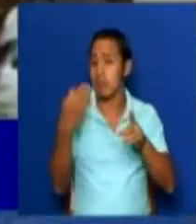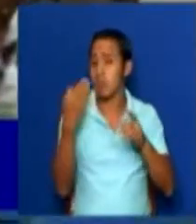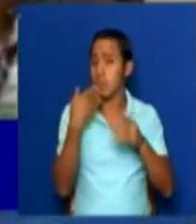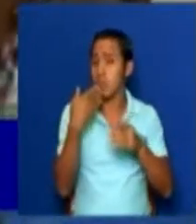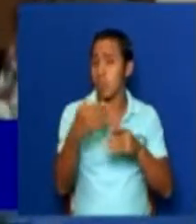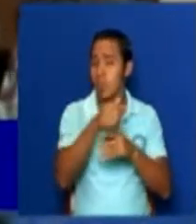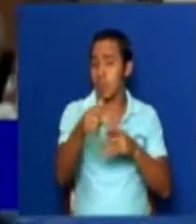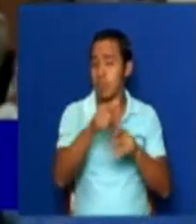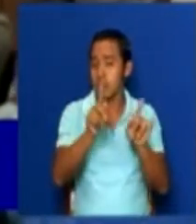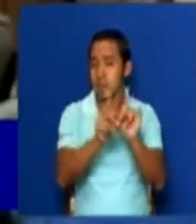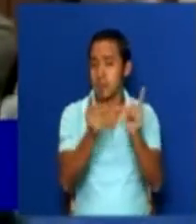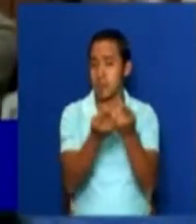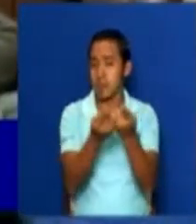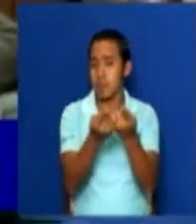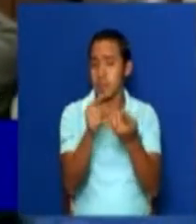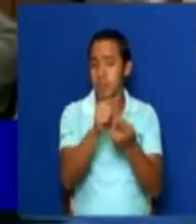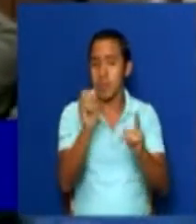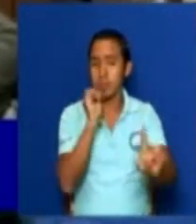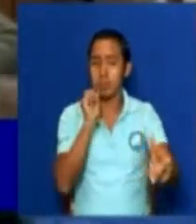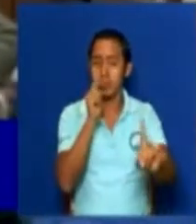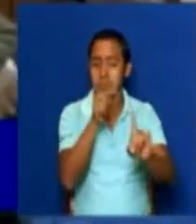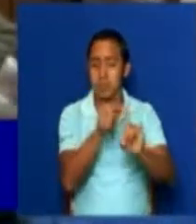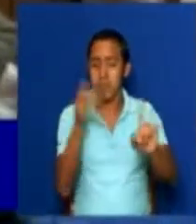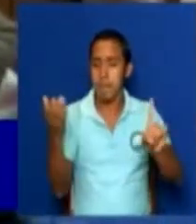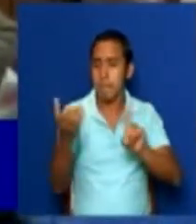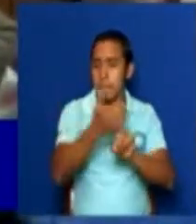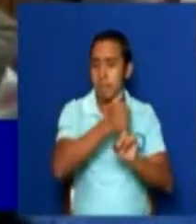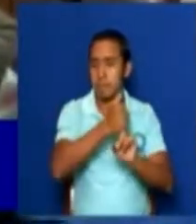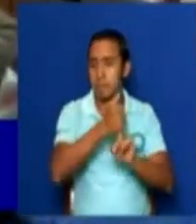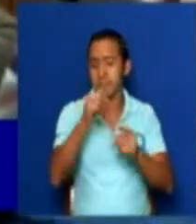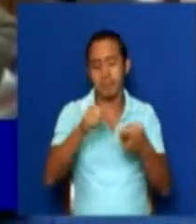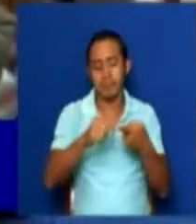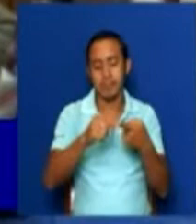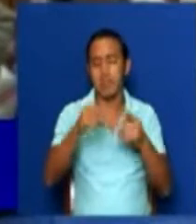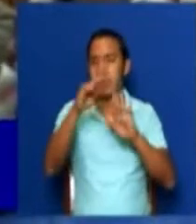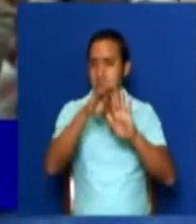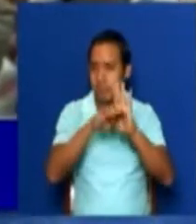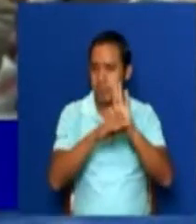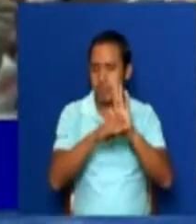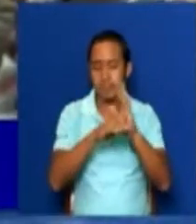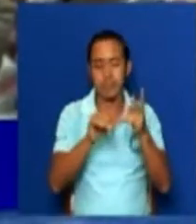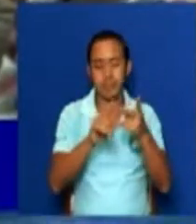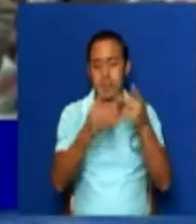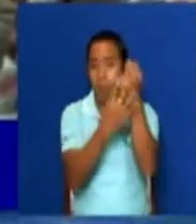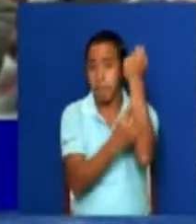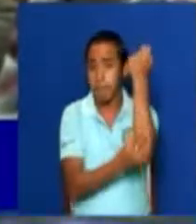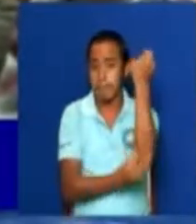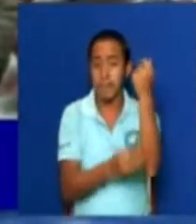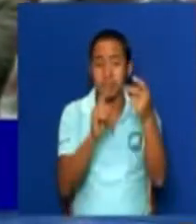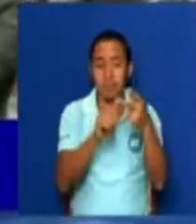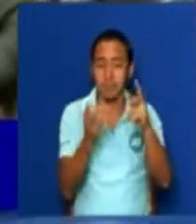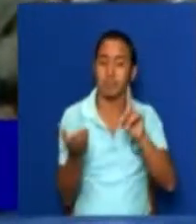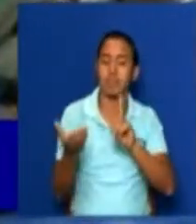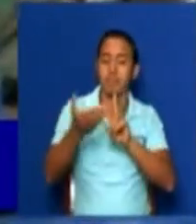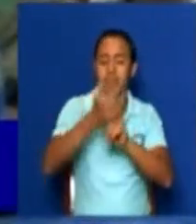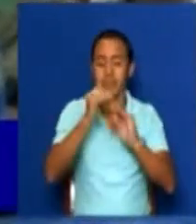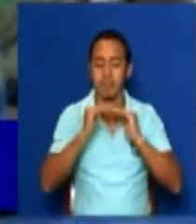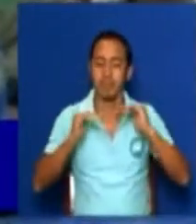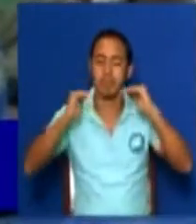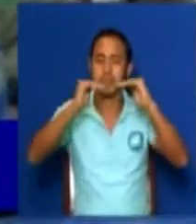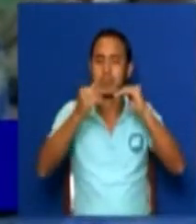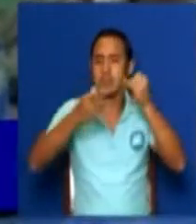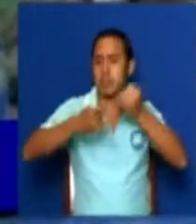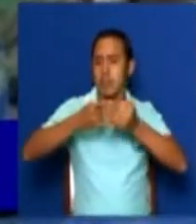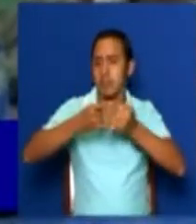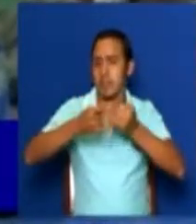puede contribuir al logro de objetivos sociales, como la reducción de la pobreza y alcanzar la equidad de género.